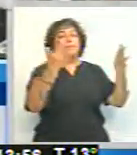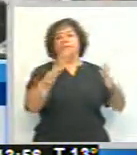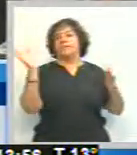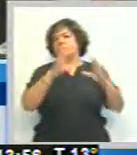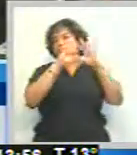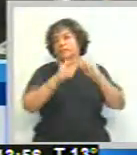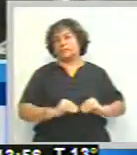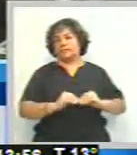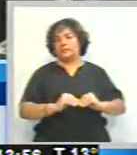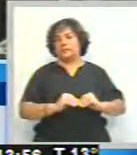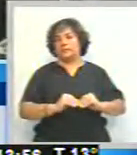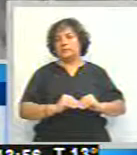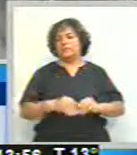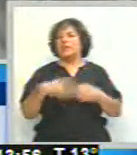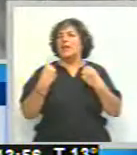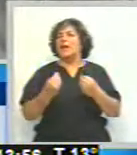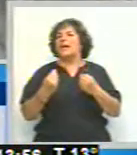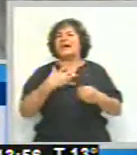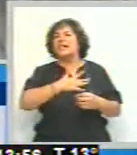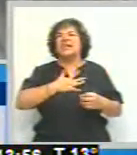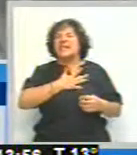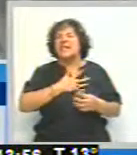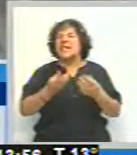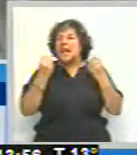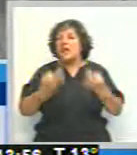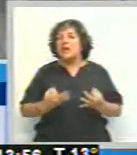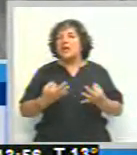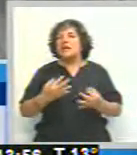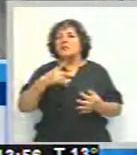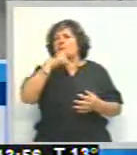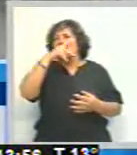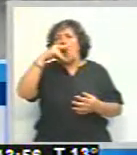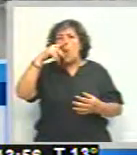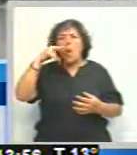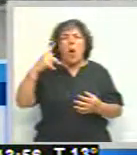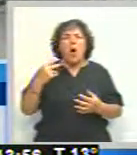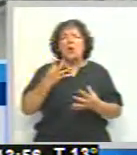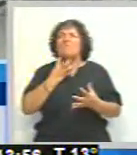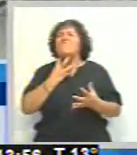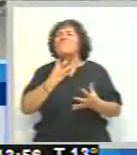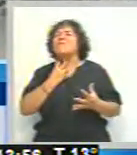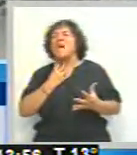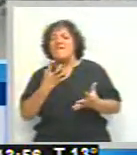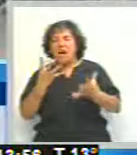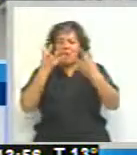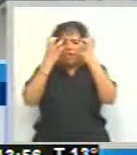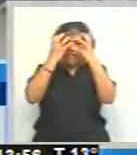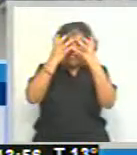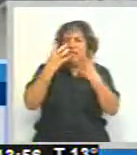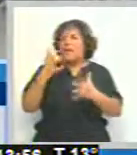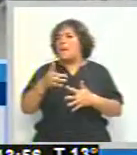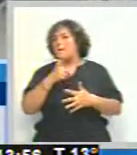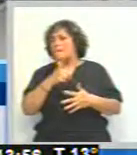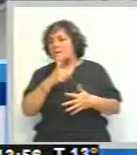totalidad Qué era lo que se sentía concretamente se percibía un olor irritante medio